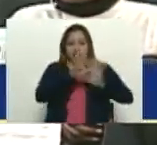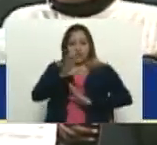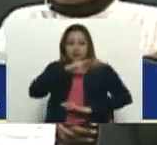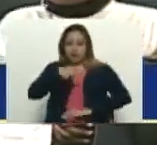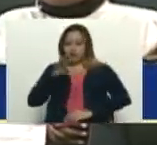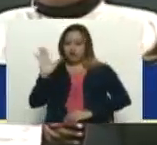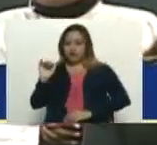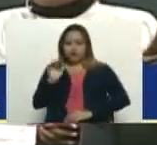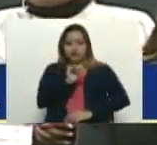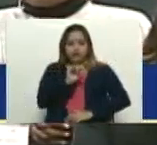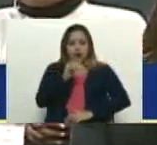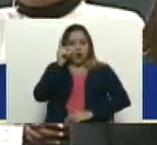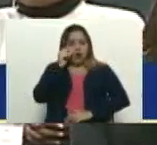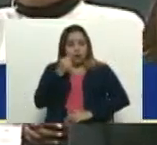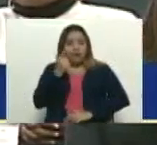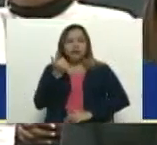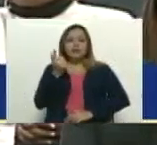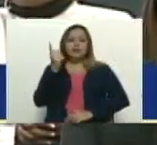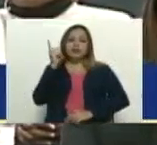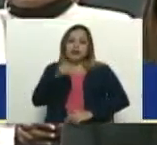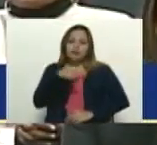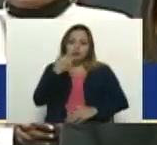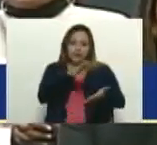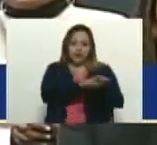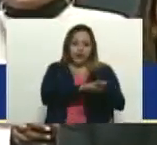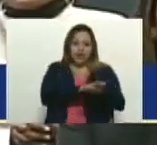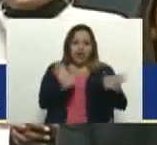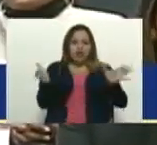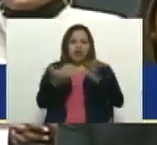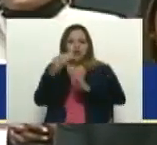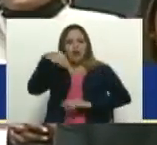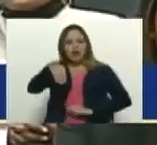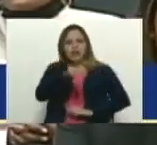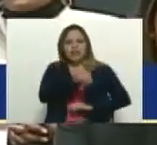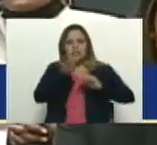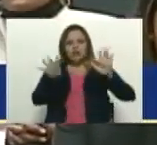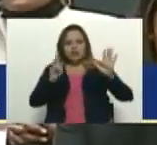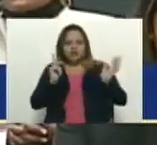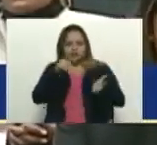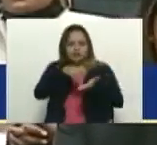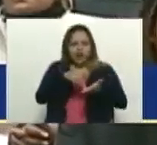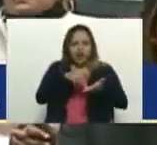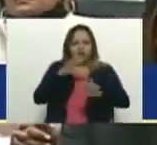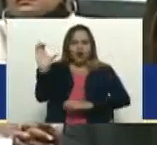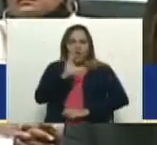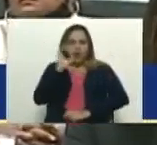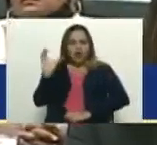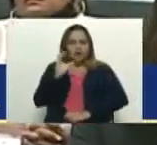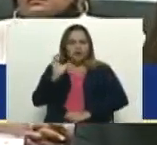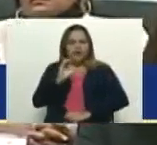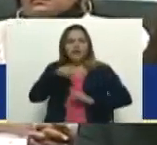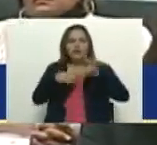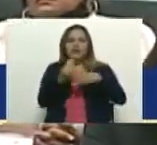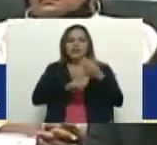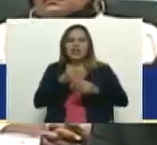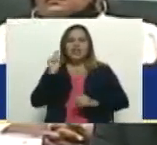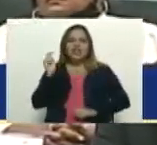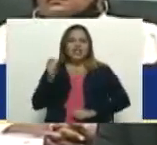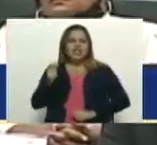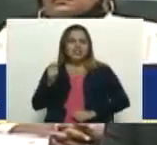un compañero del M-19 que regresaba a Colombia después de haber trabajado aquí su tesis sobre